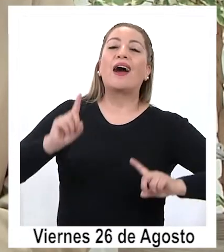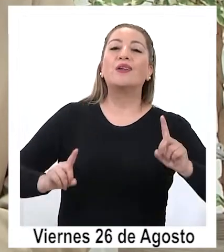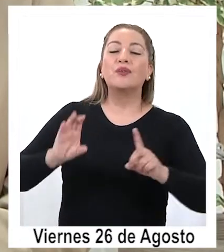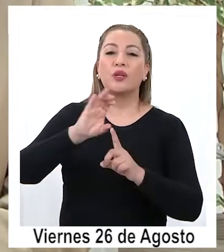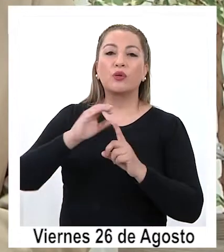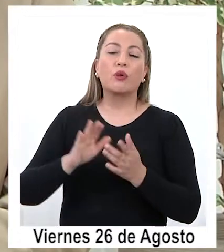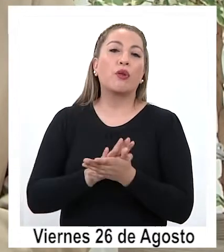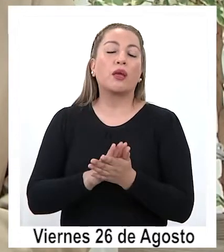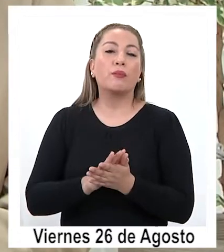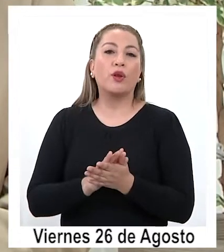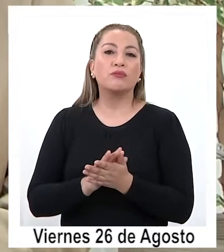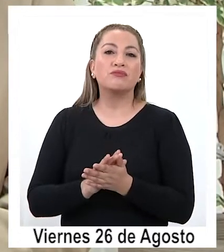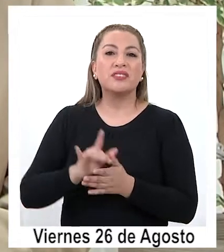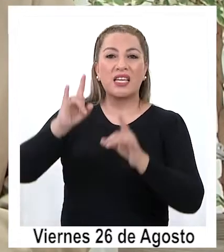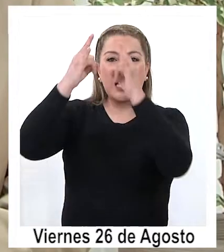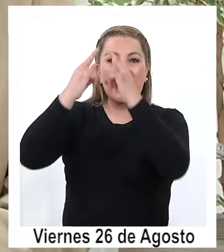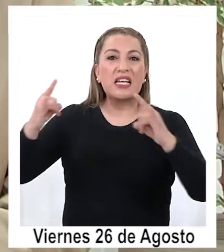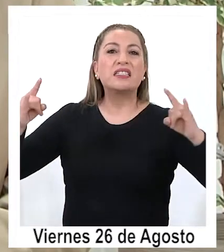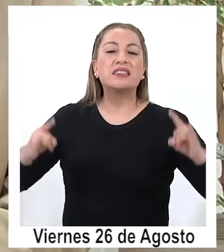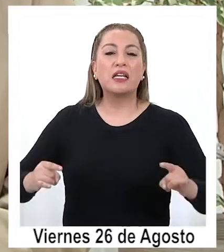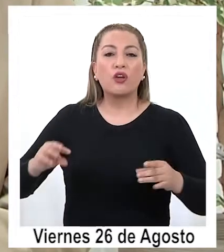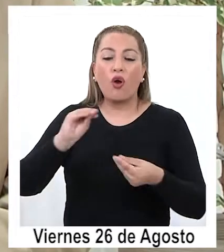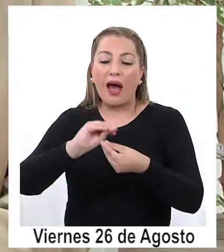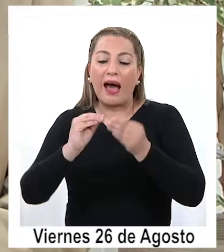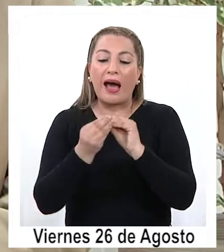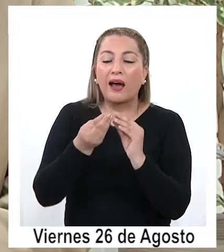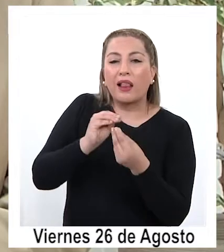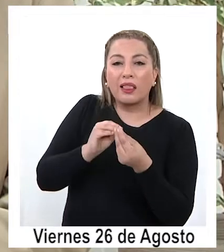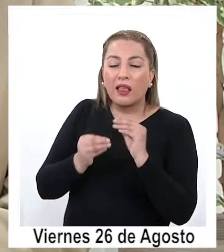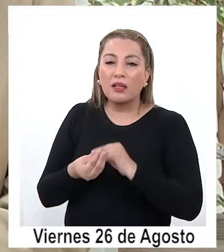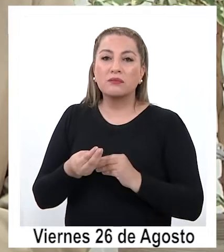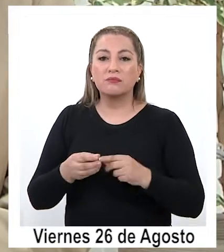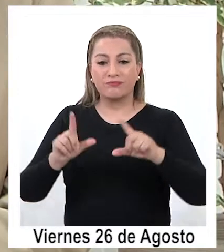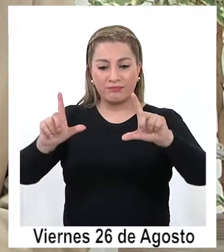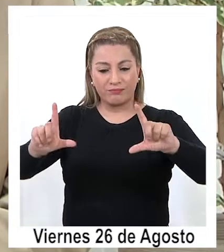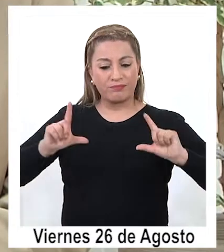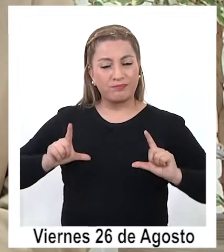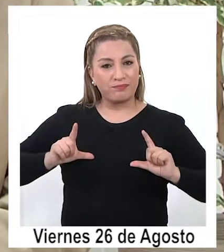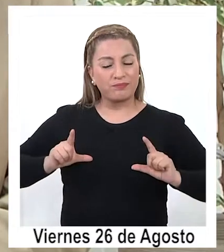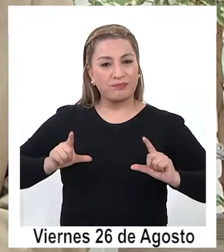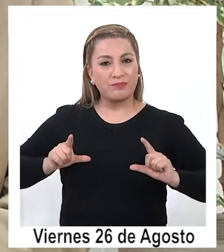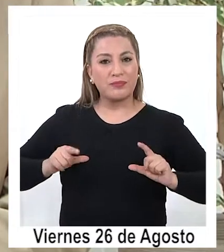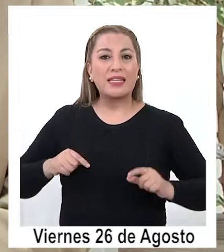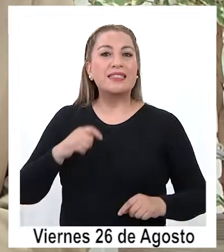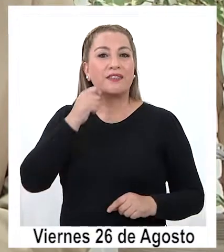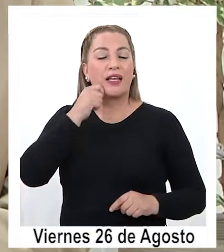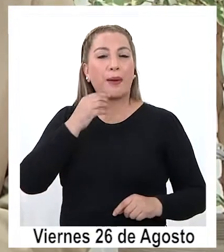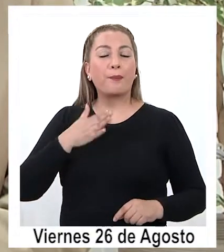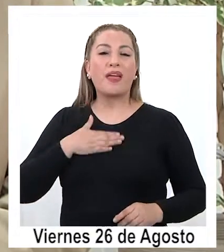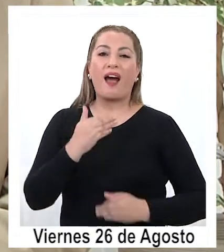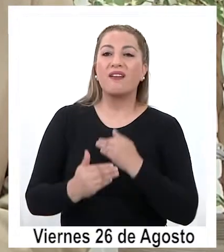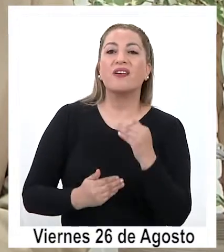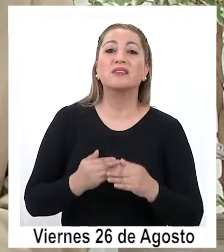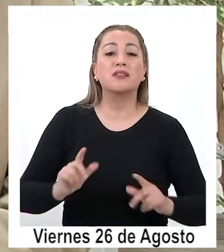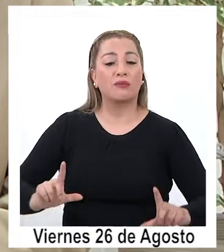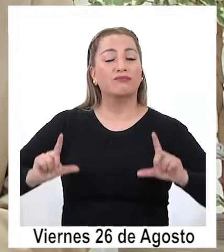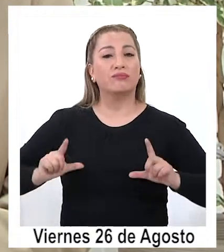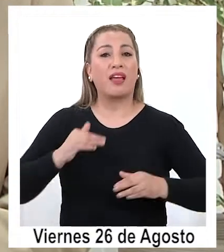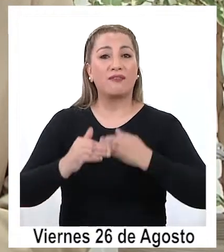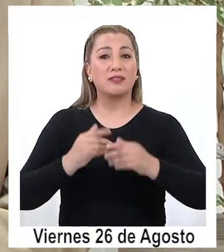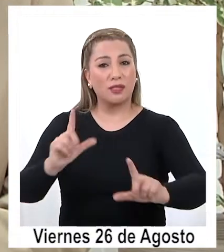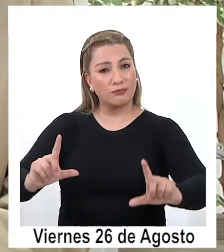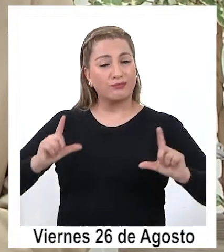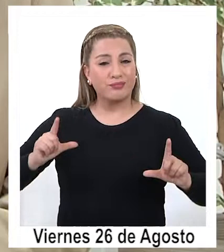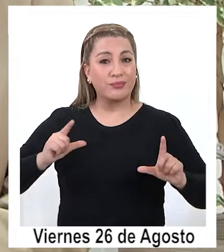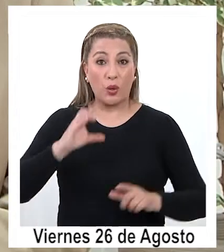como el circo, la artesanía cierto, que permitan ir certificando los avances y los perfeccionamientos que se realizan